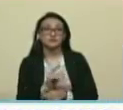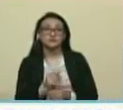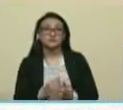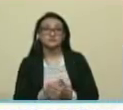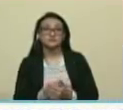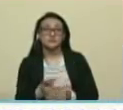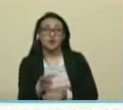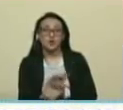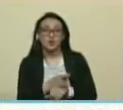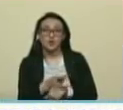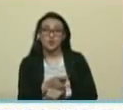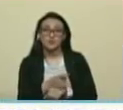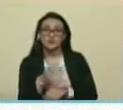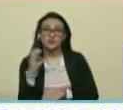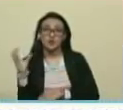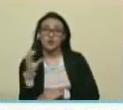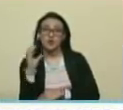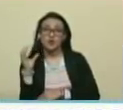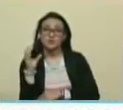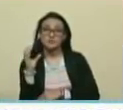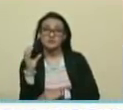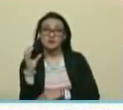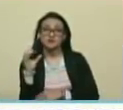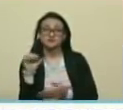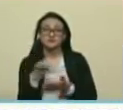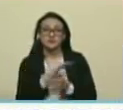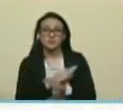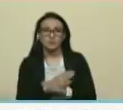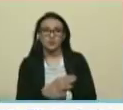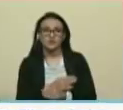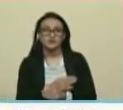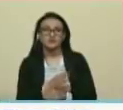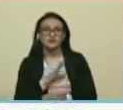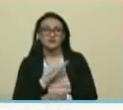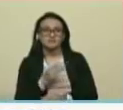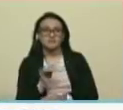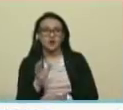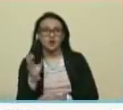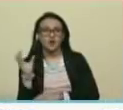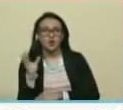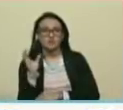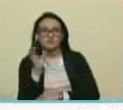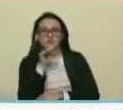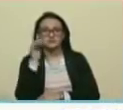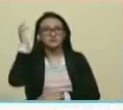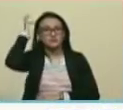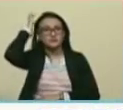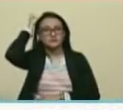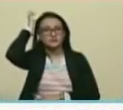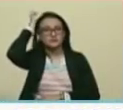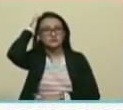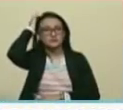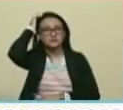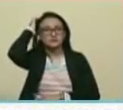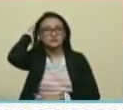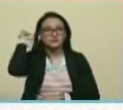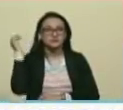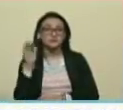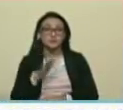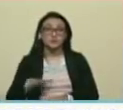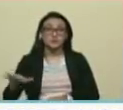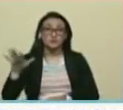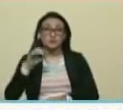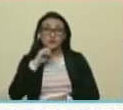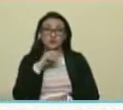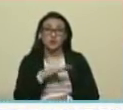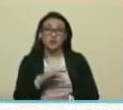el gobierno de Colombia y los centros de poder que provienen de Colombia. No existe. Y eso que a todo lo largo de la historia